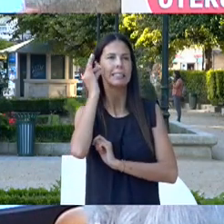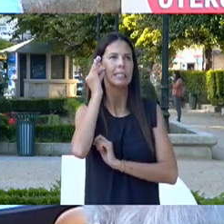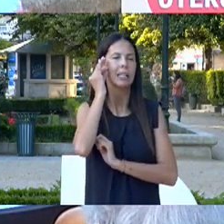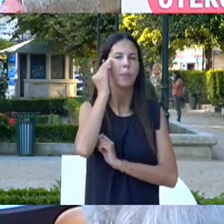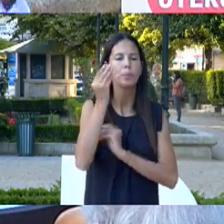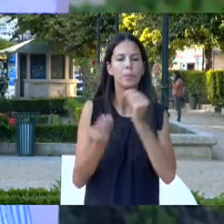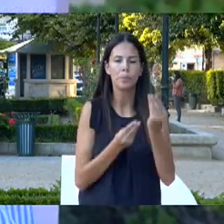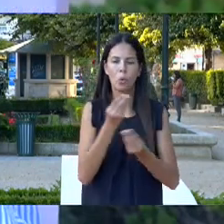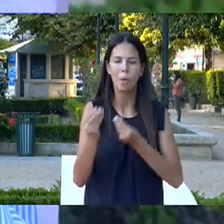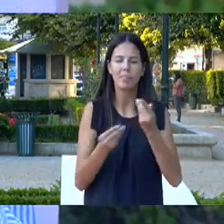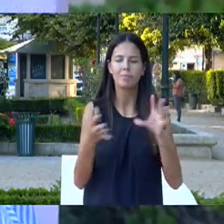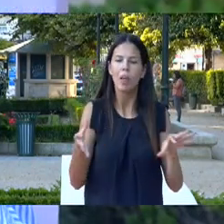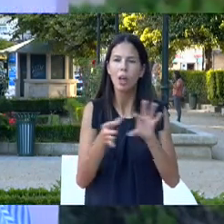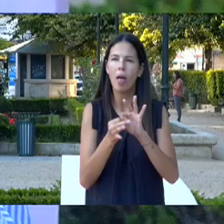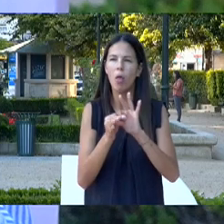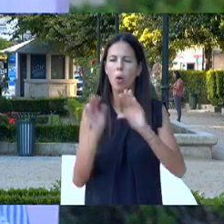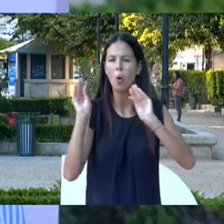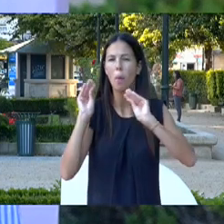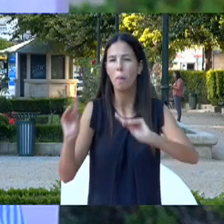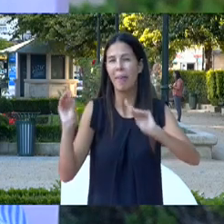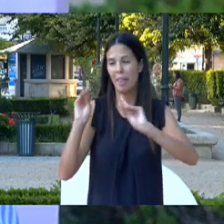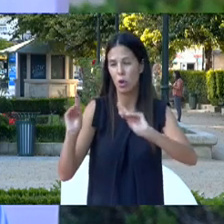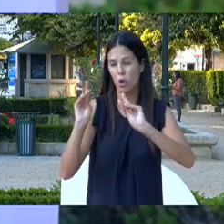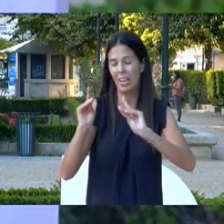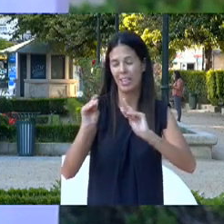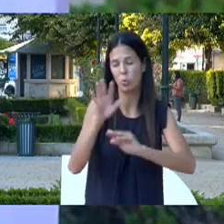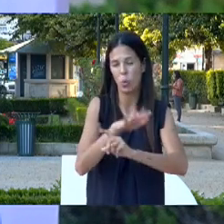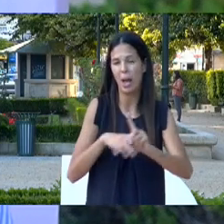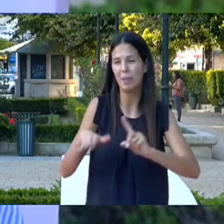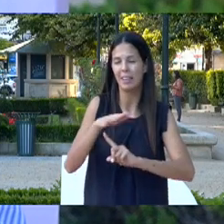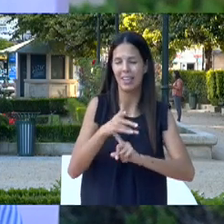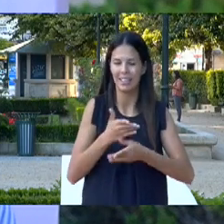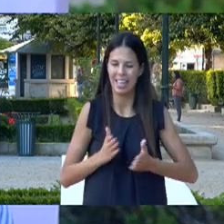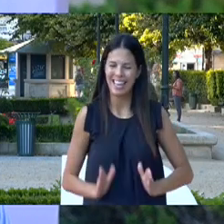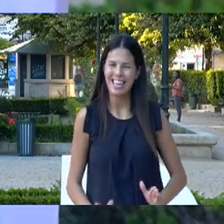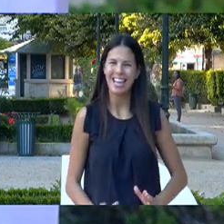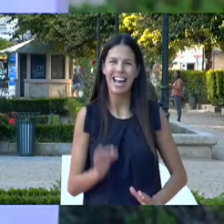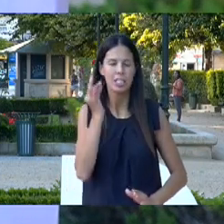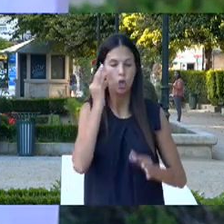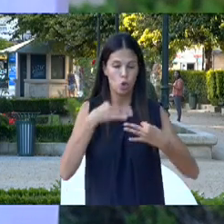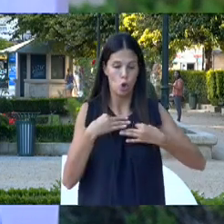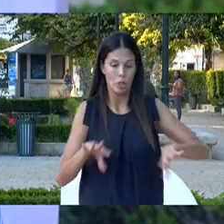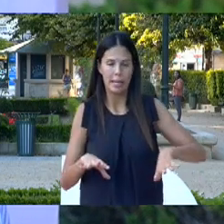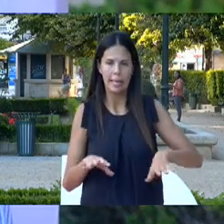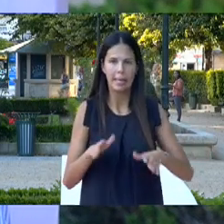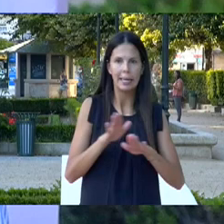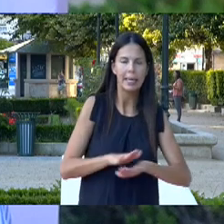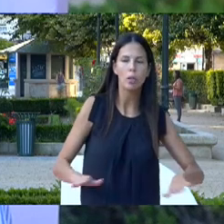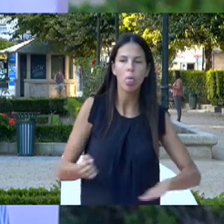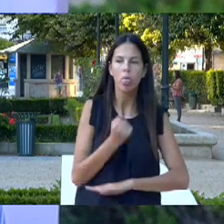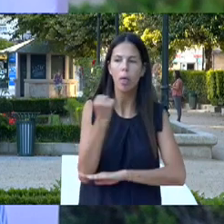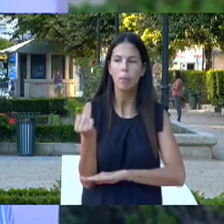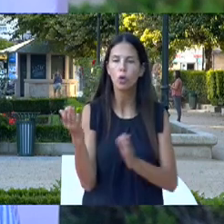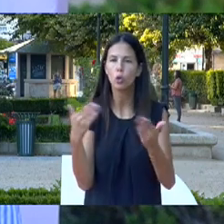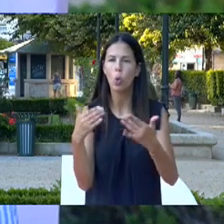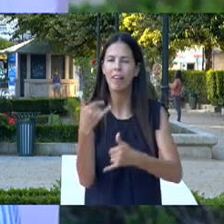propicio á pedagogía, o ambiente dos fillos de solteira e dos nenos desvalidos, xerou